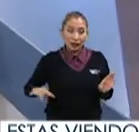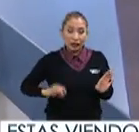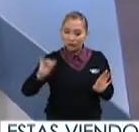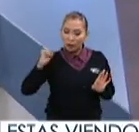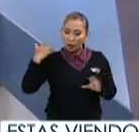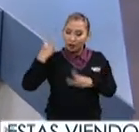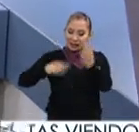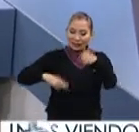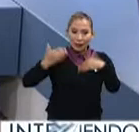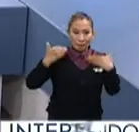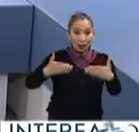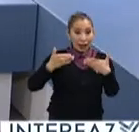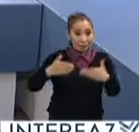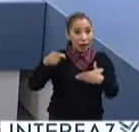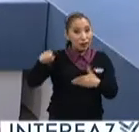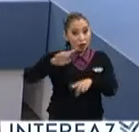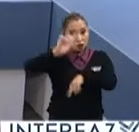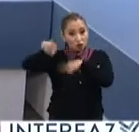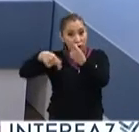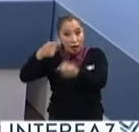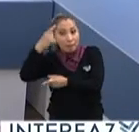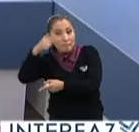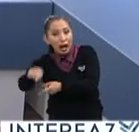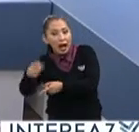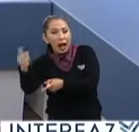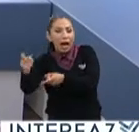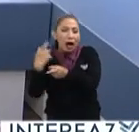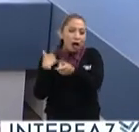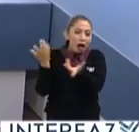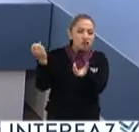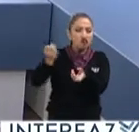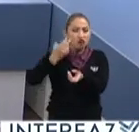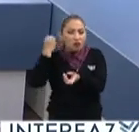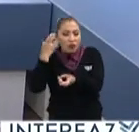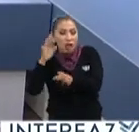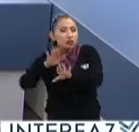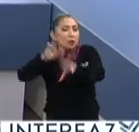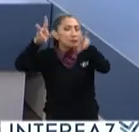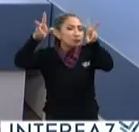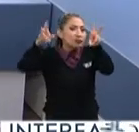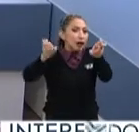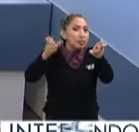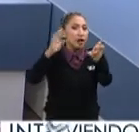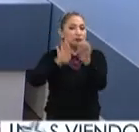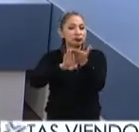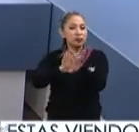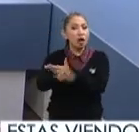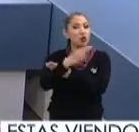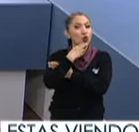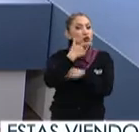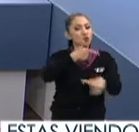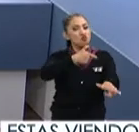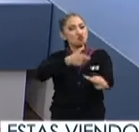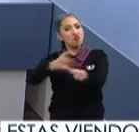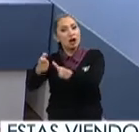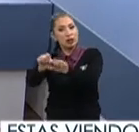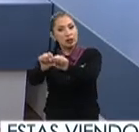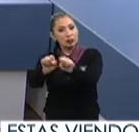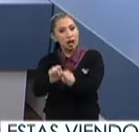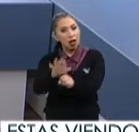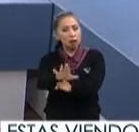regresar de Panamá, donde asistió pues, a unas prácticas y conferencias sobre la prevención del uso de armas en las